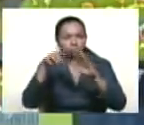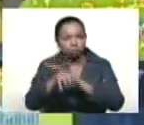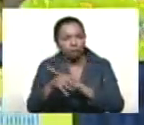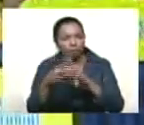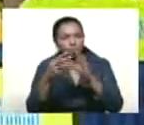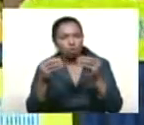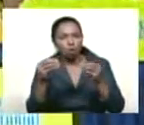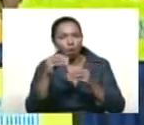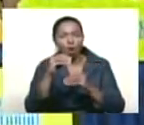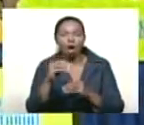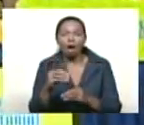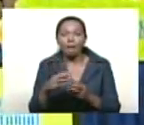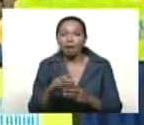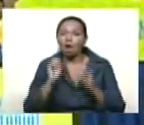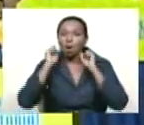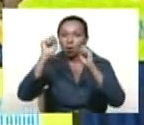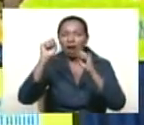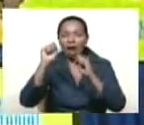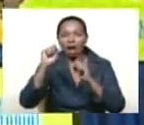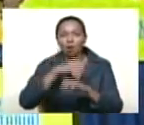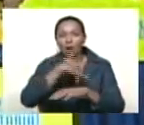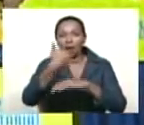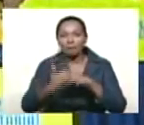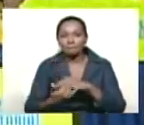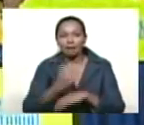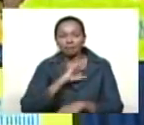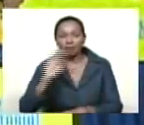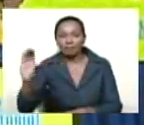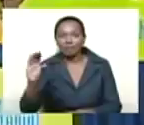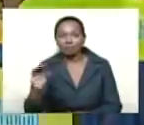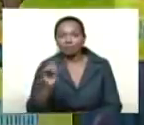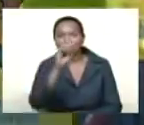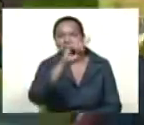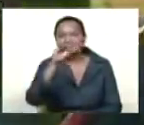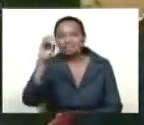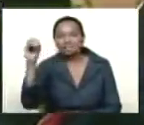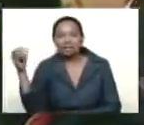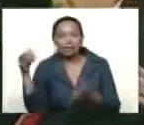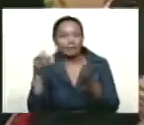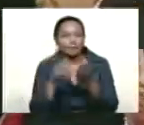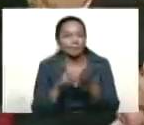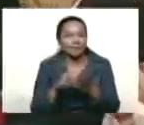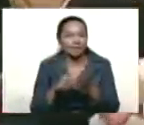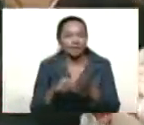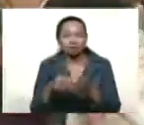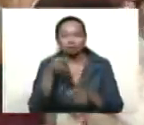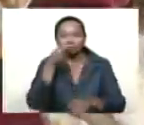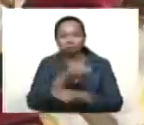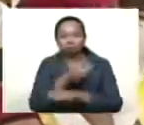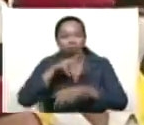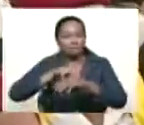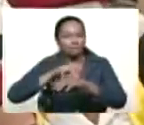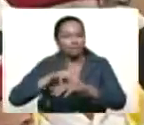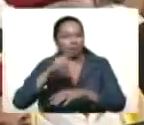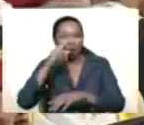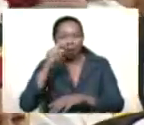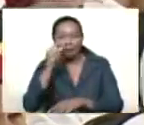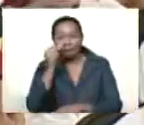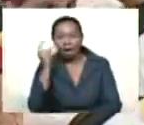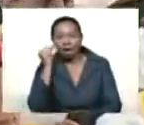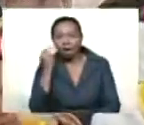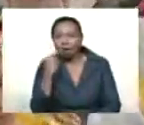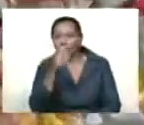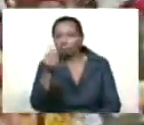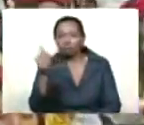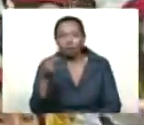lograrlo en el Plan de la Patria 2025. 100.000 médicos y médicas graduadas por la Universidad de las Ciencias